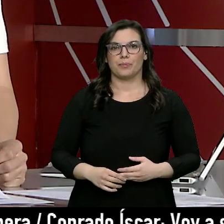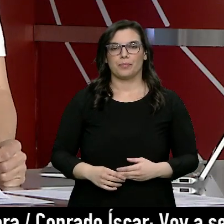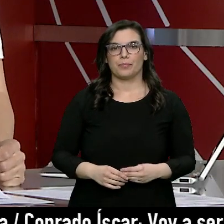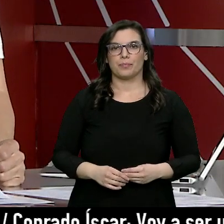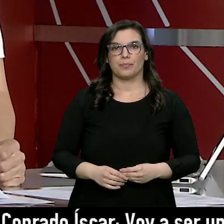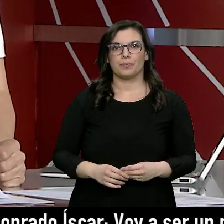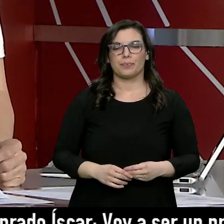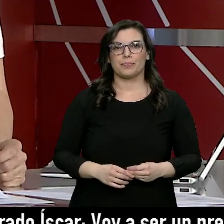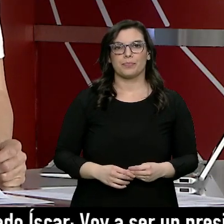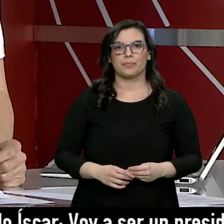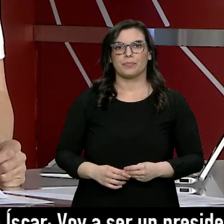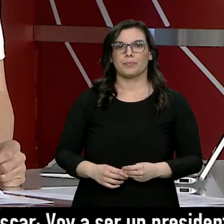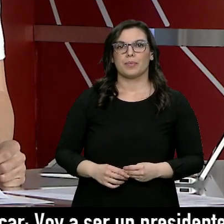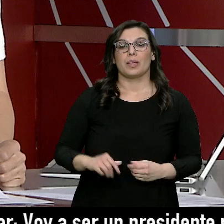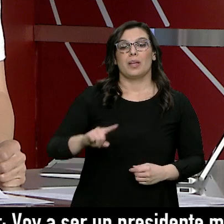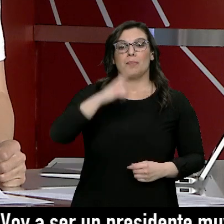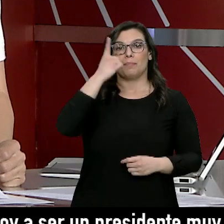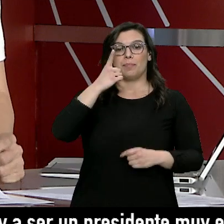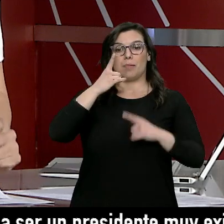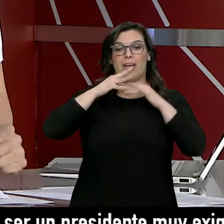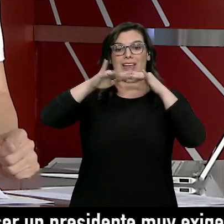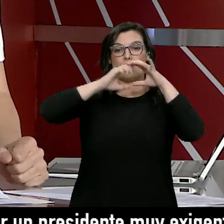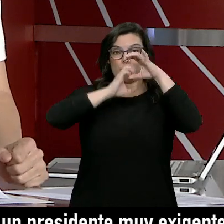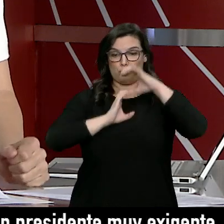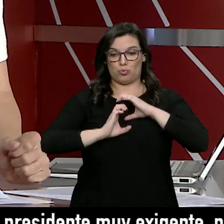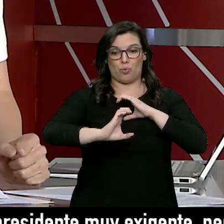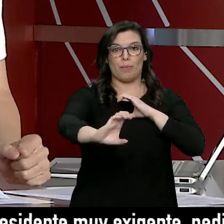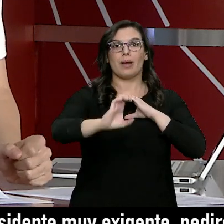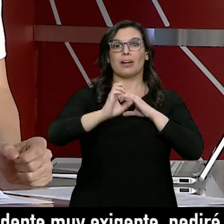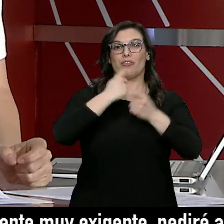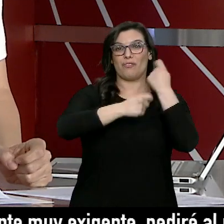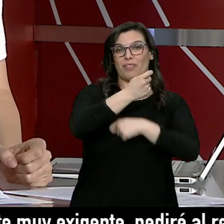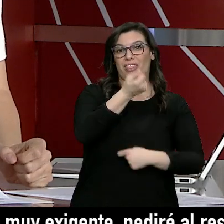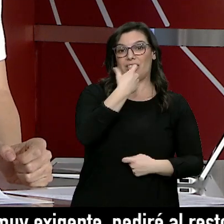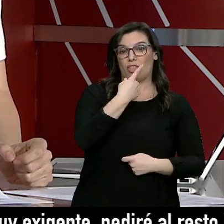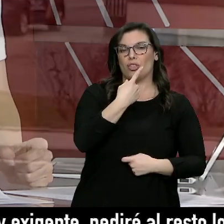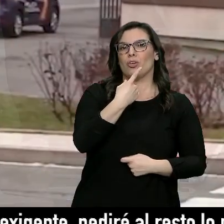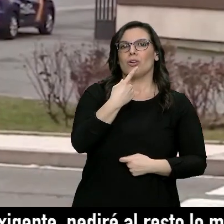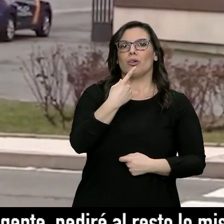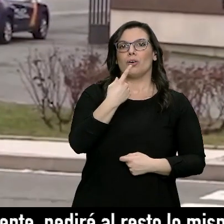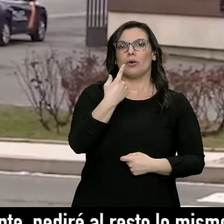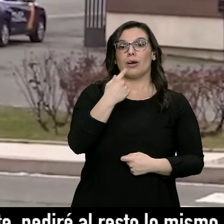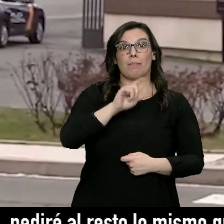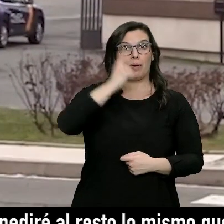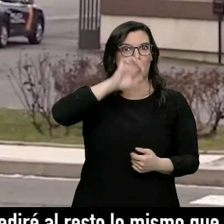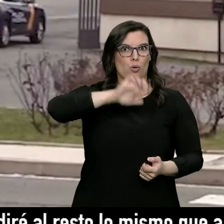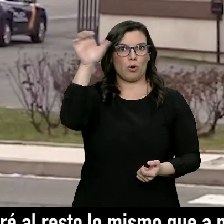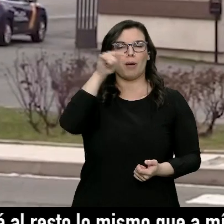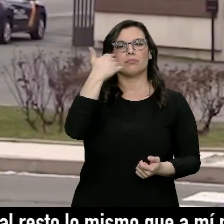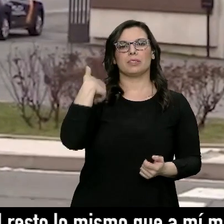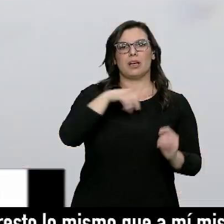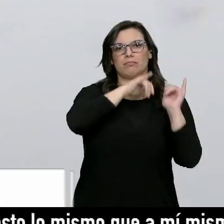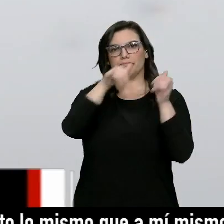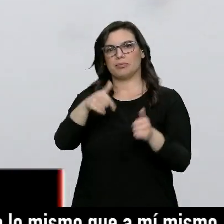El primer narcosubmarino incautado en Europa ya está en Ávila. Este que van a ver es el momento en